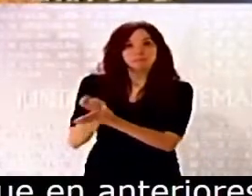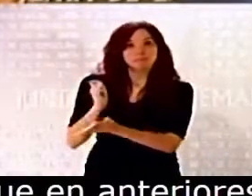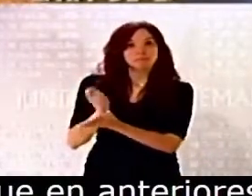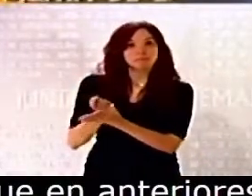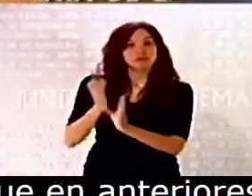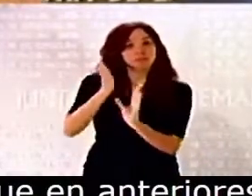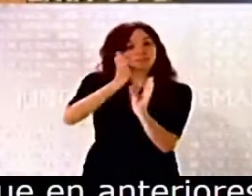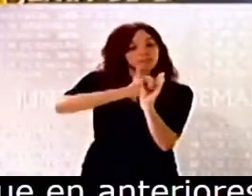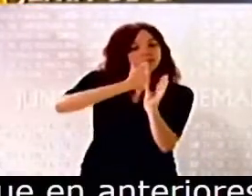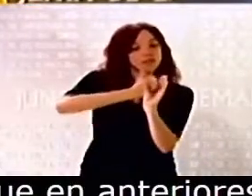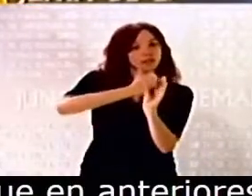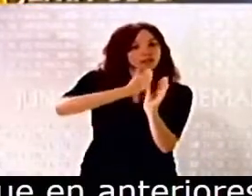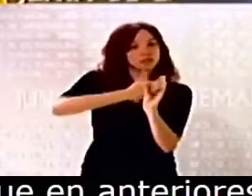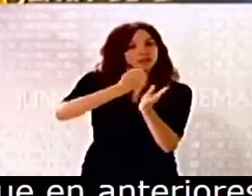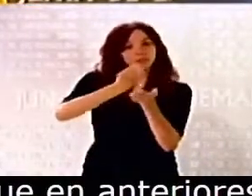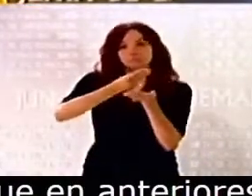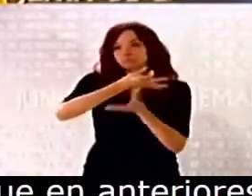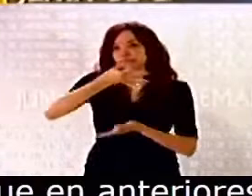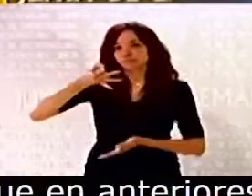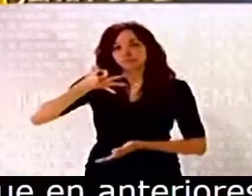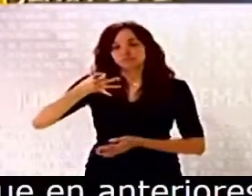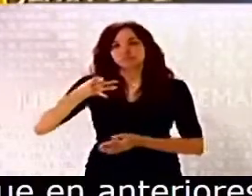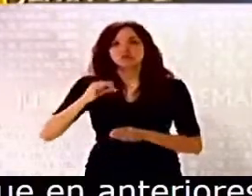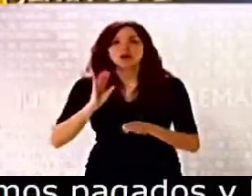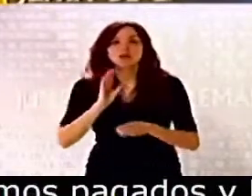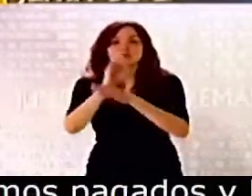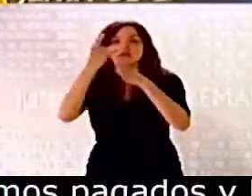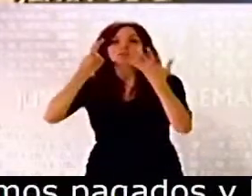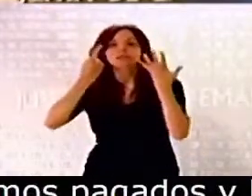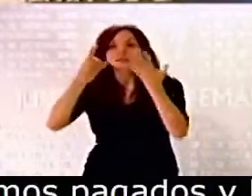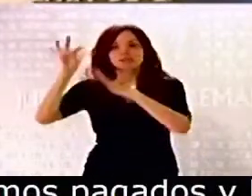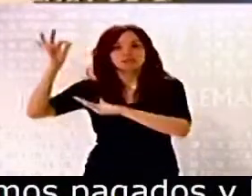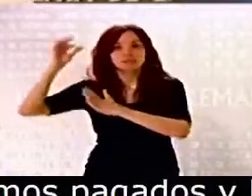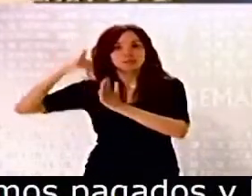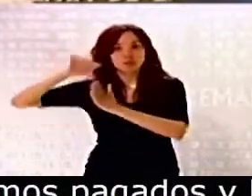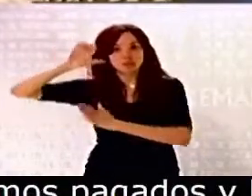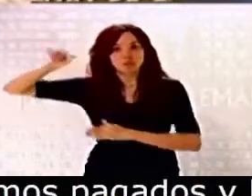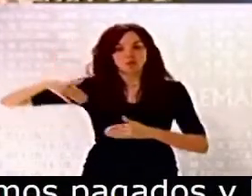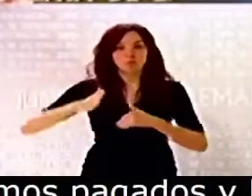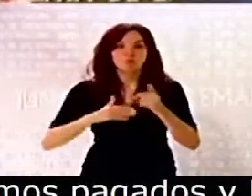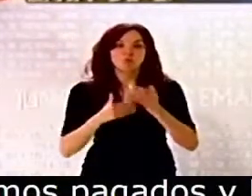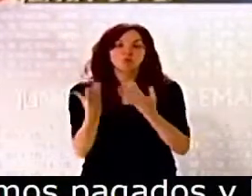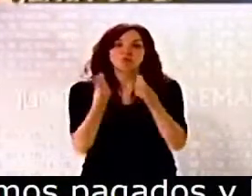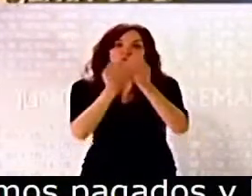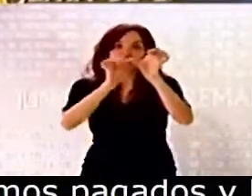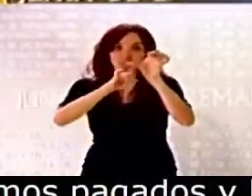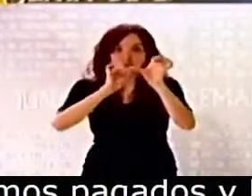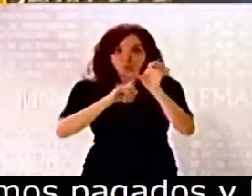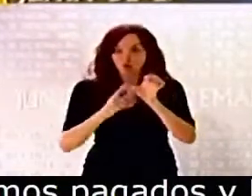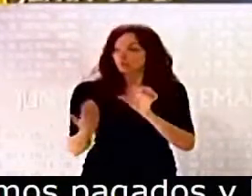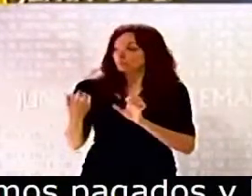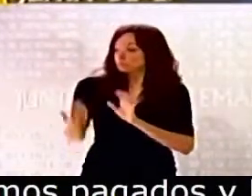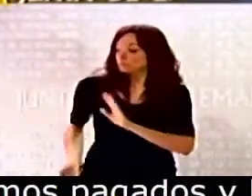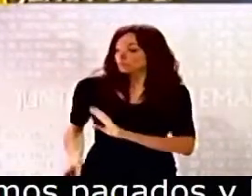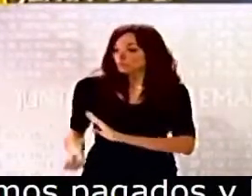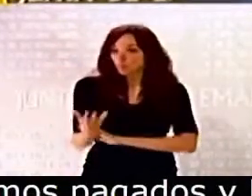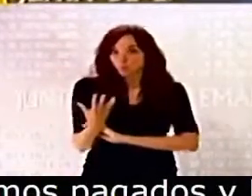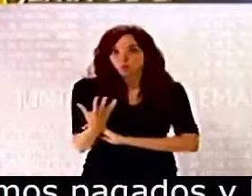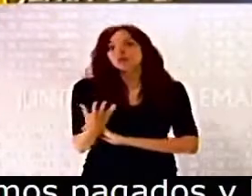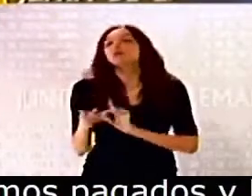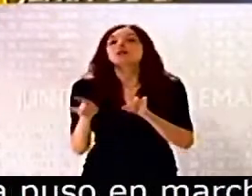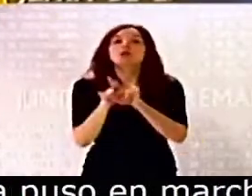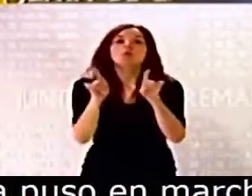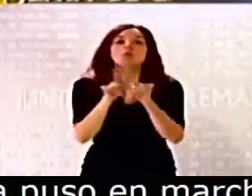expedientes que llevamos resueltos de las ayudas de 60 millones de euros que la Junta de Extremadura puso en marcha como la